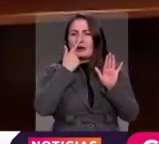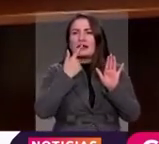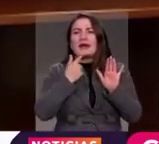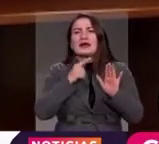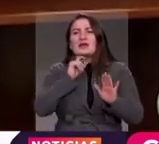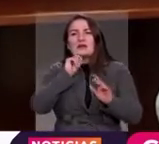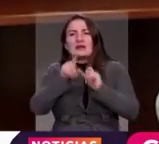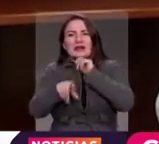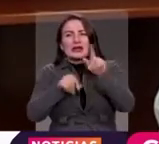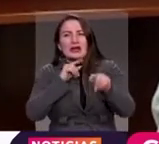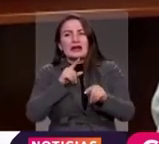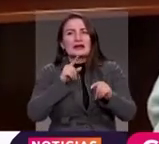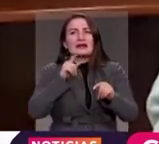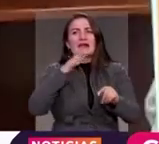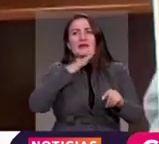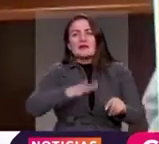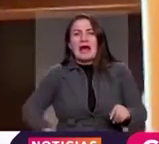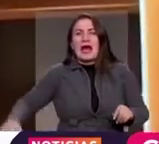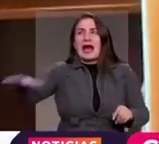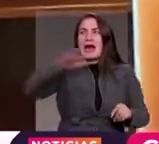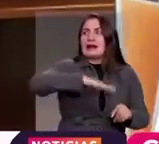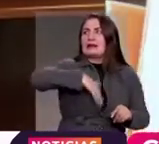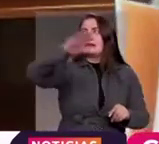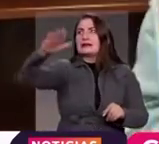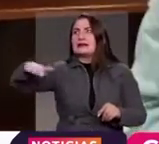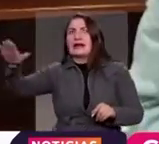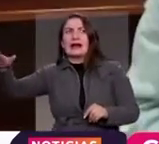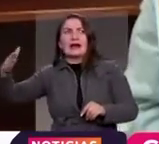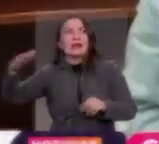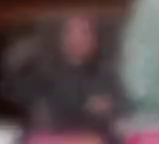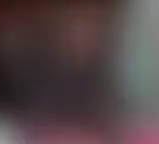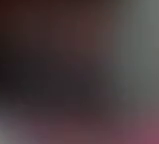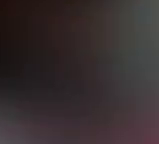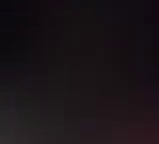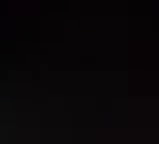se pregunta si será el paisaje, poder volar, las flores.